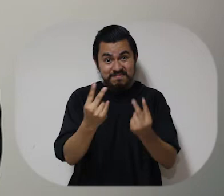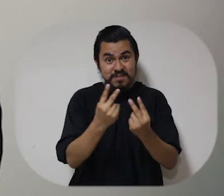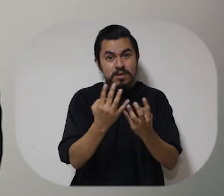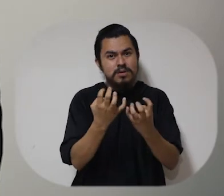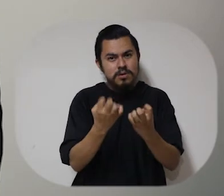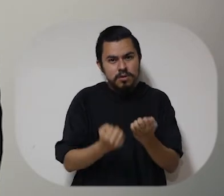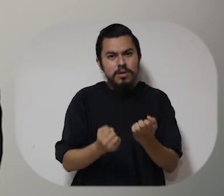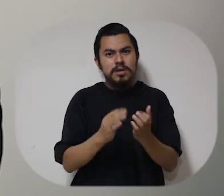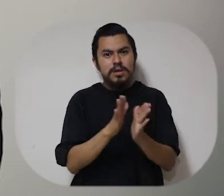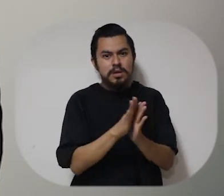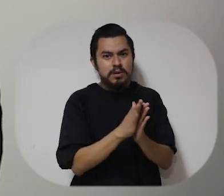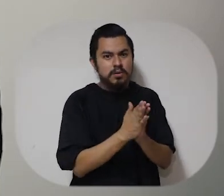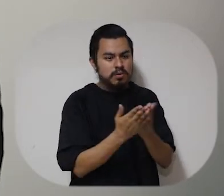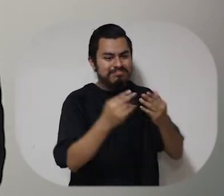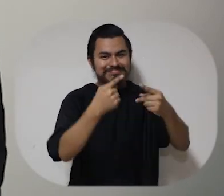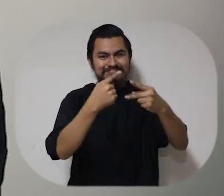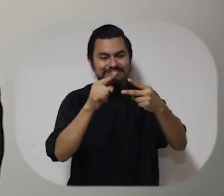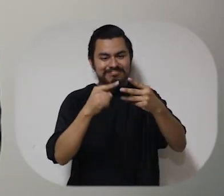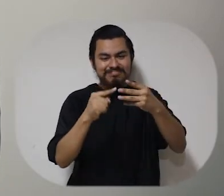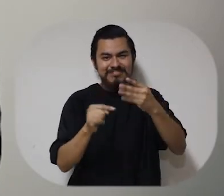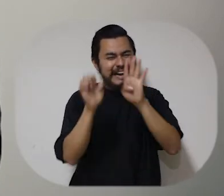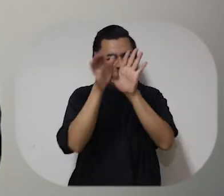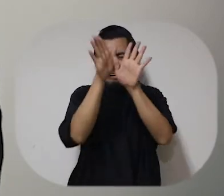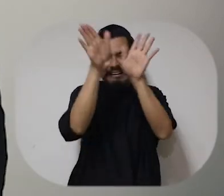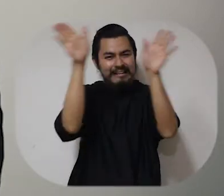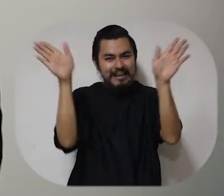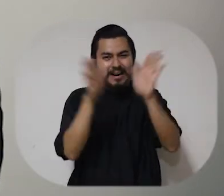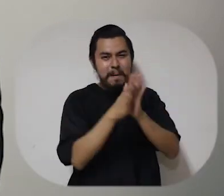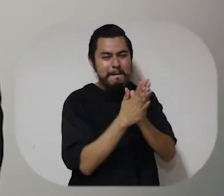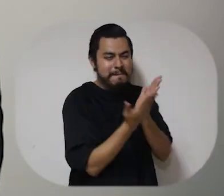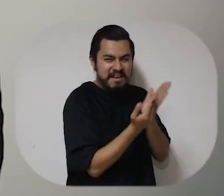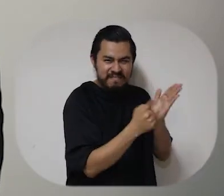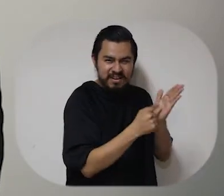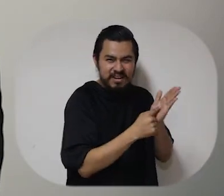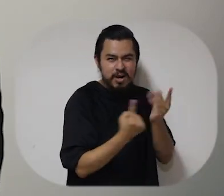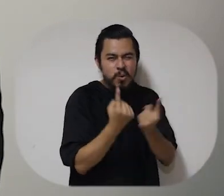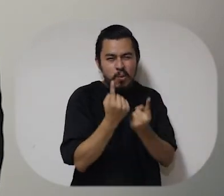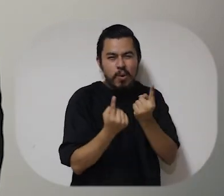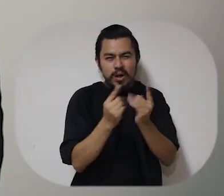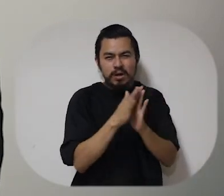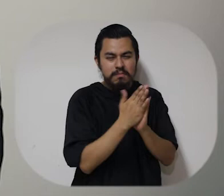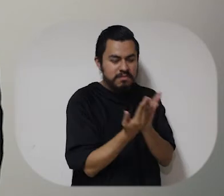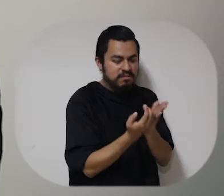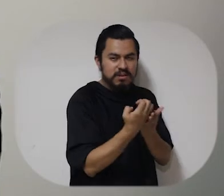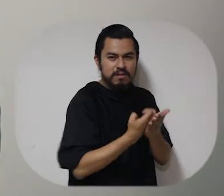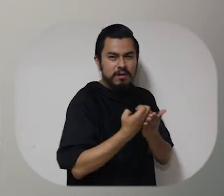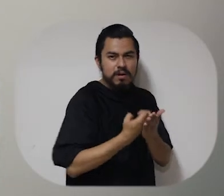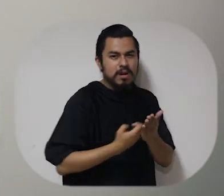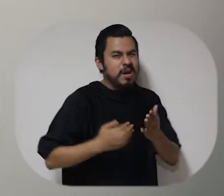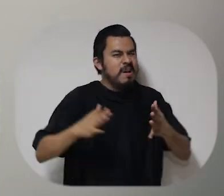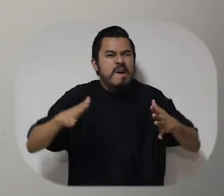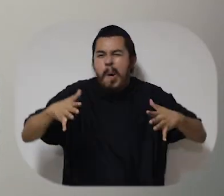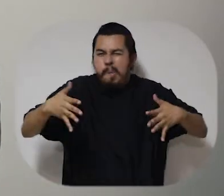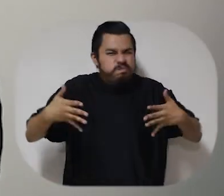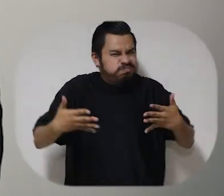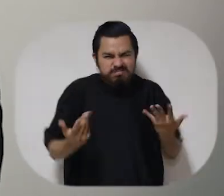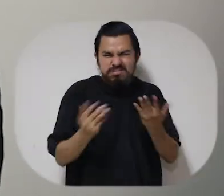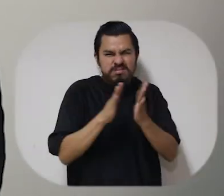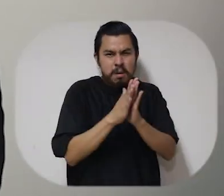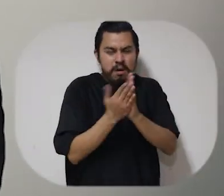Biblia. ¿Cuál es el evangelio que la Biblia habla y por qué fue escrita la Biblia? Esto es lo que quiero examinar con